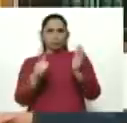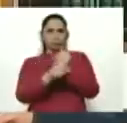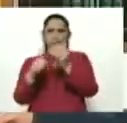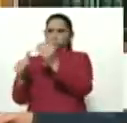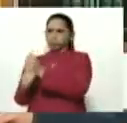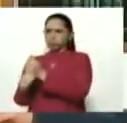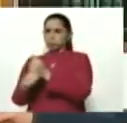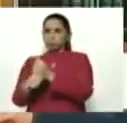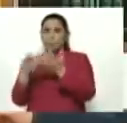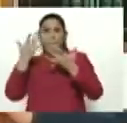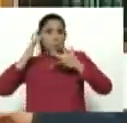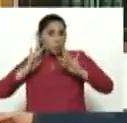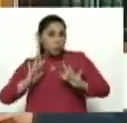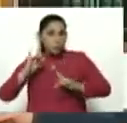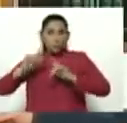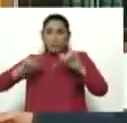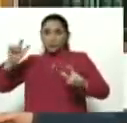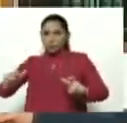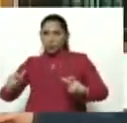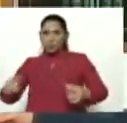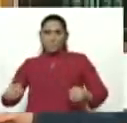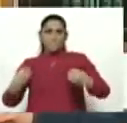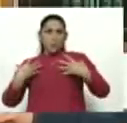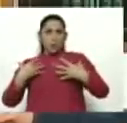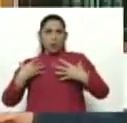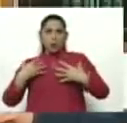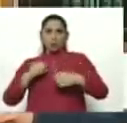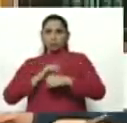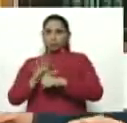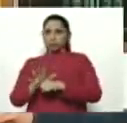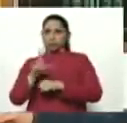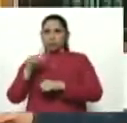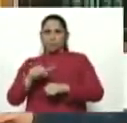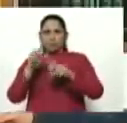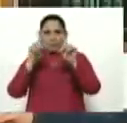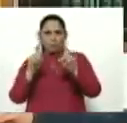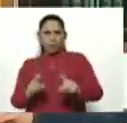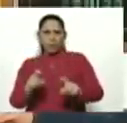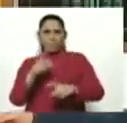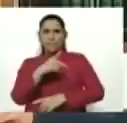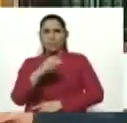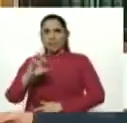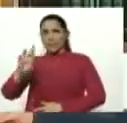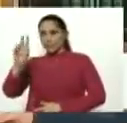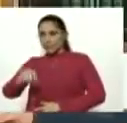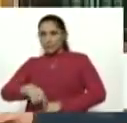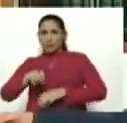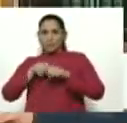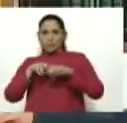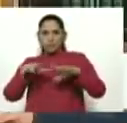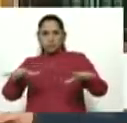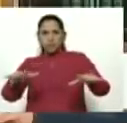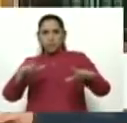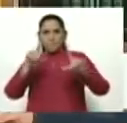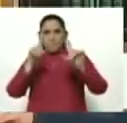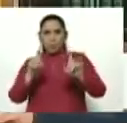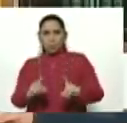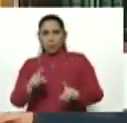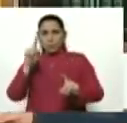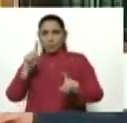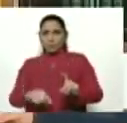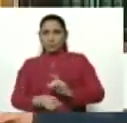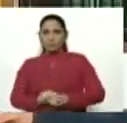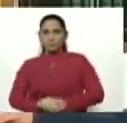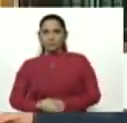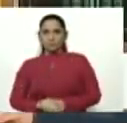casos, acompañado de las pruebas rápidas, de las pruebas PCR, de la masificación de las pruebas,